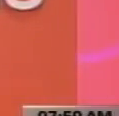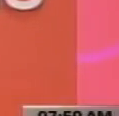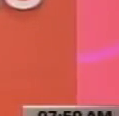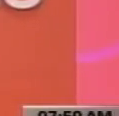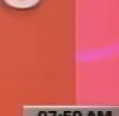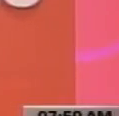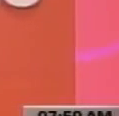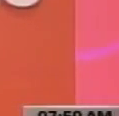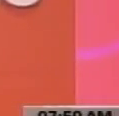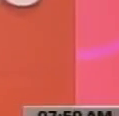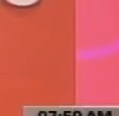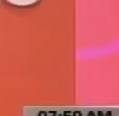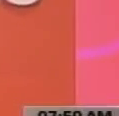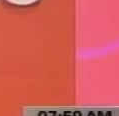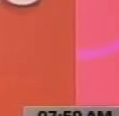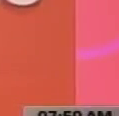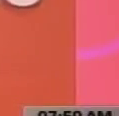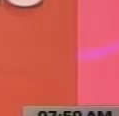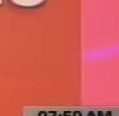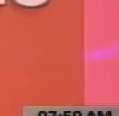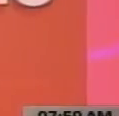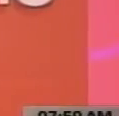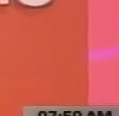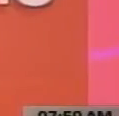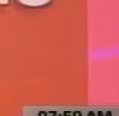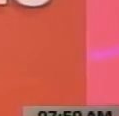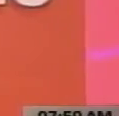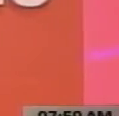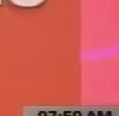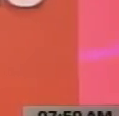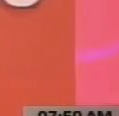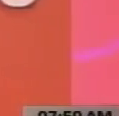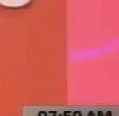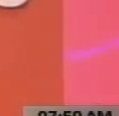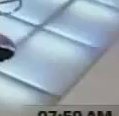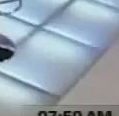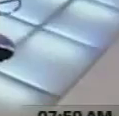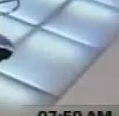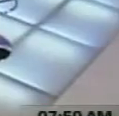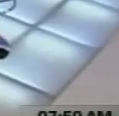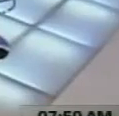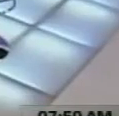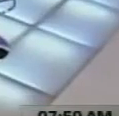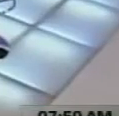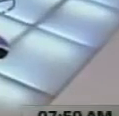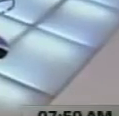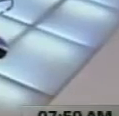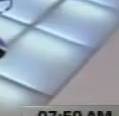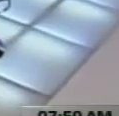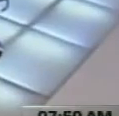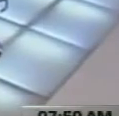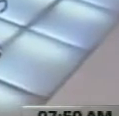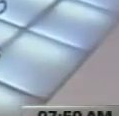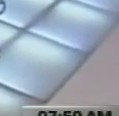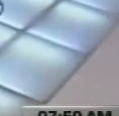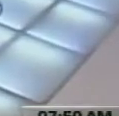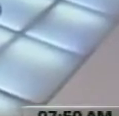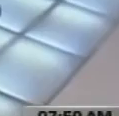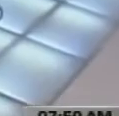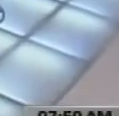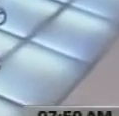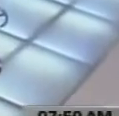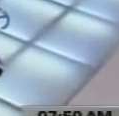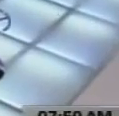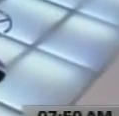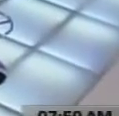cuál es el proceso. Cuando vemos el nombre de su ministerio, es el proceso del desarrollo ecológico de la minería. ¿Cómo es posible esto? Tomando en cuenta todas las